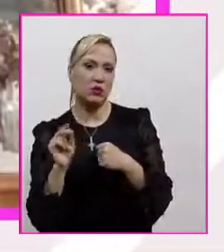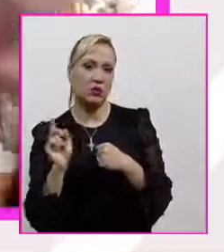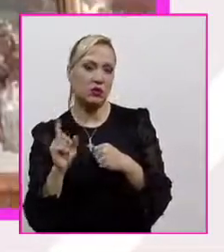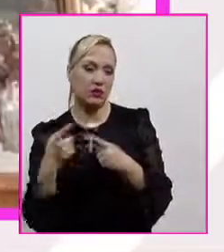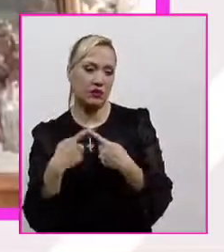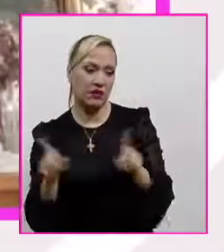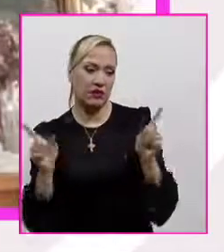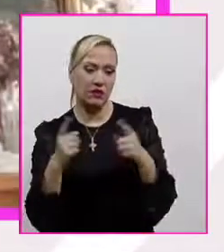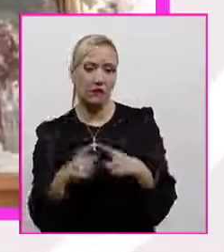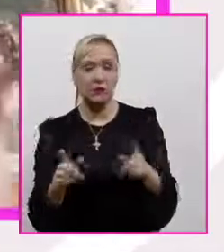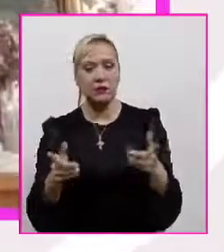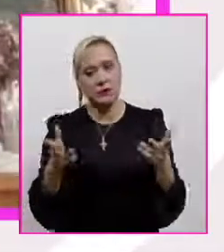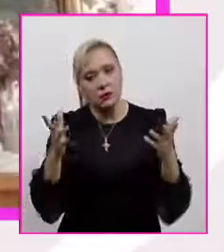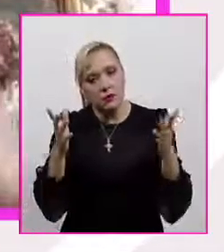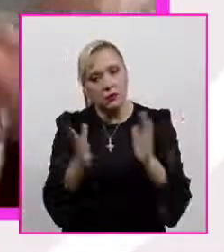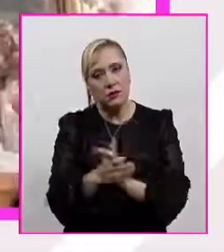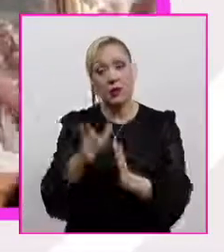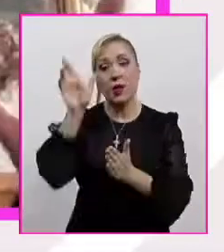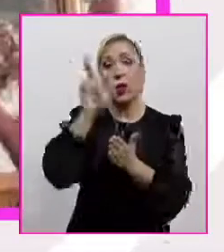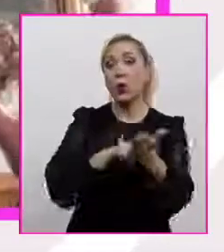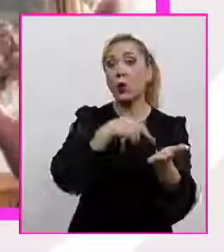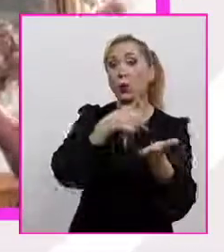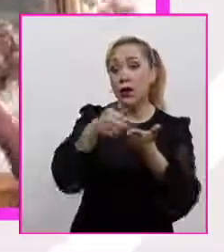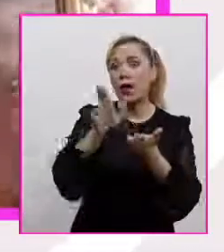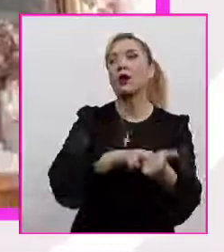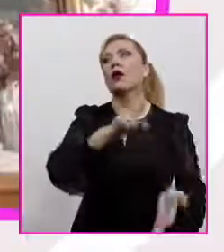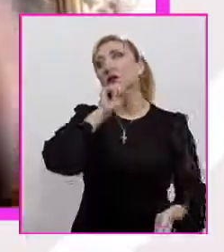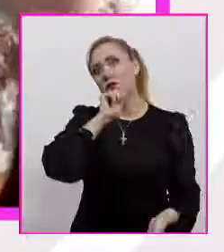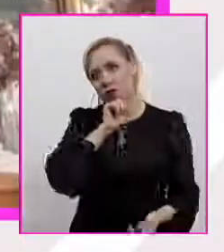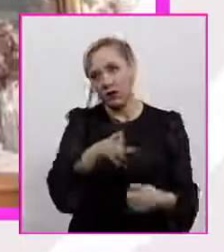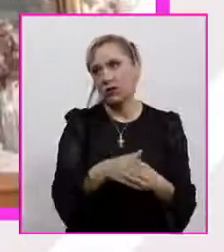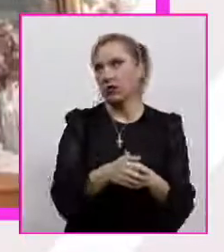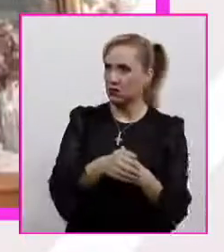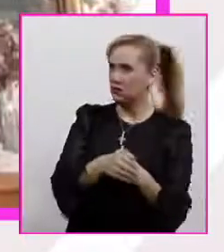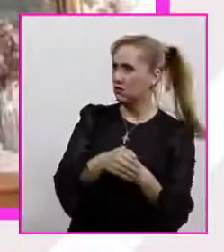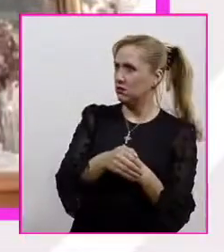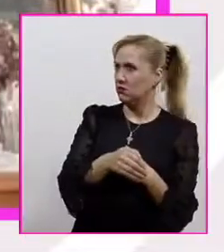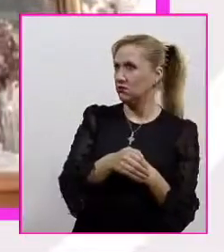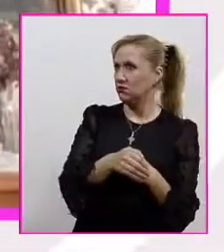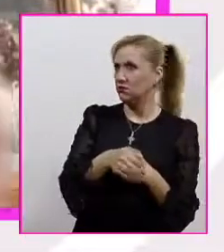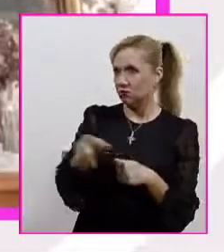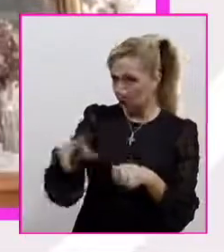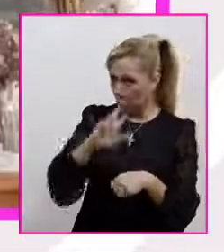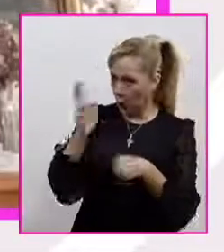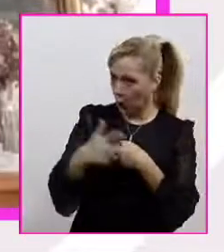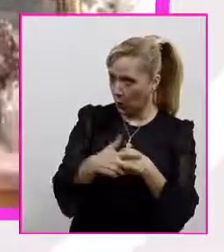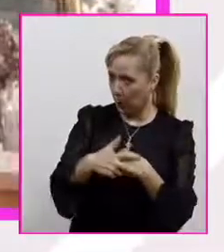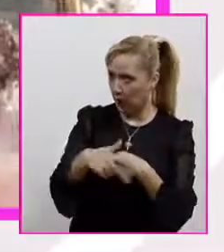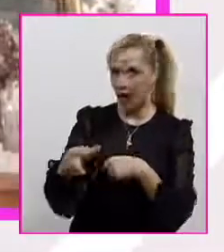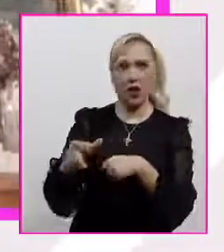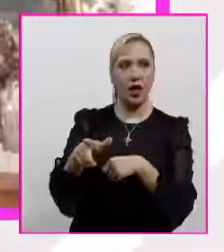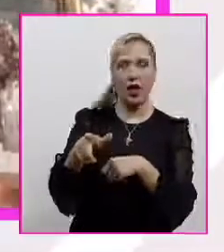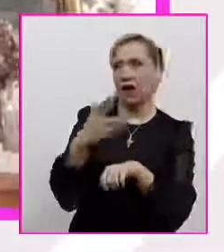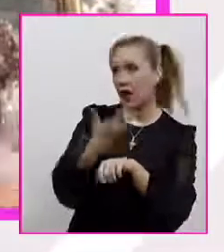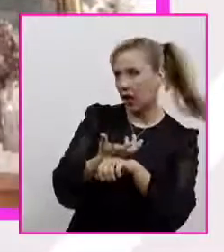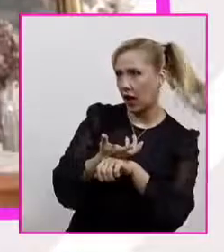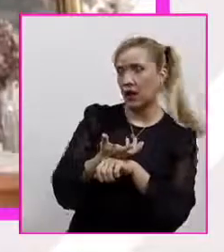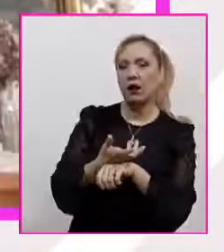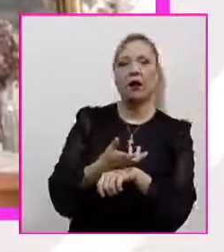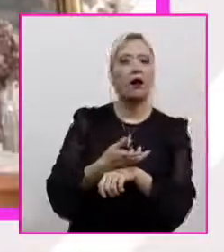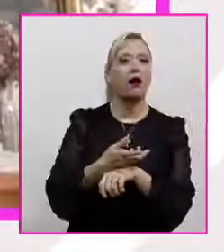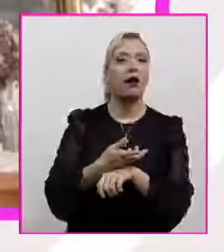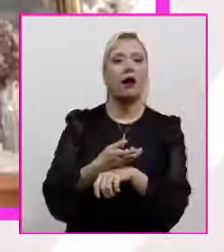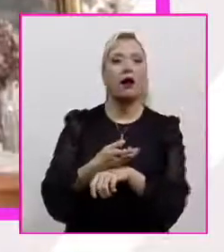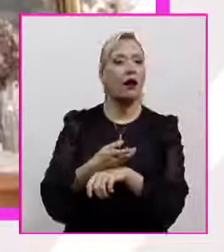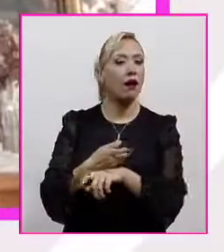¿no? Porque cuando son rubias seguramente también se pondrá en duda, pero no de manera negativa, ¿no? Entonces,